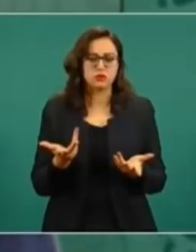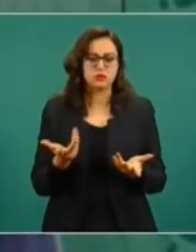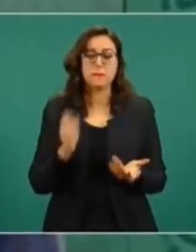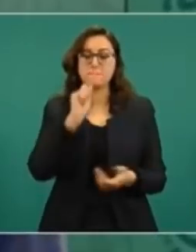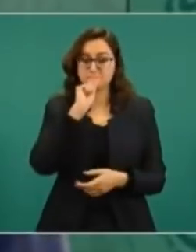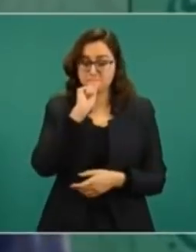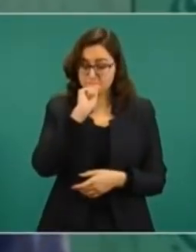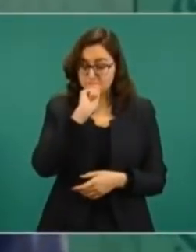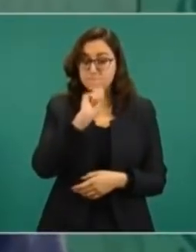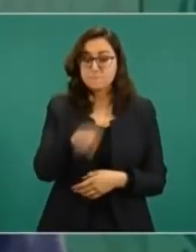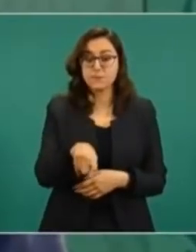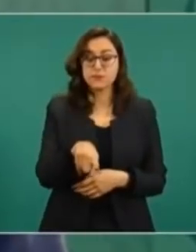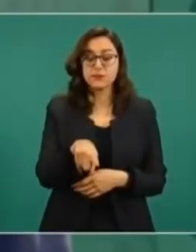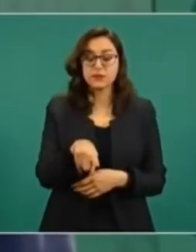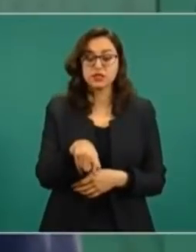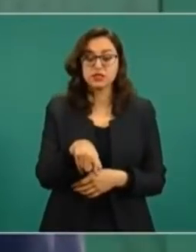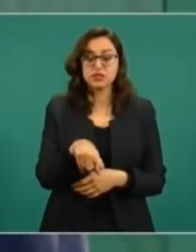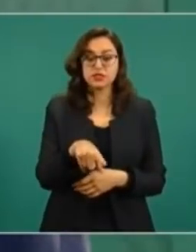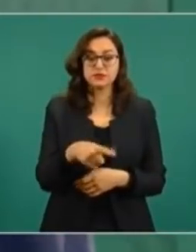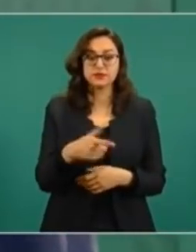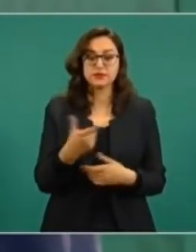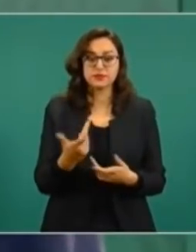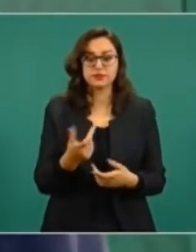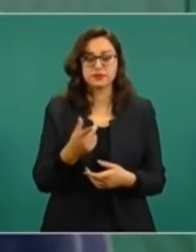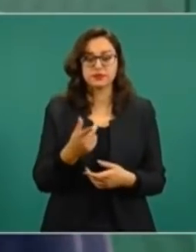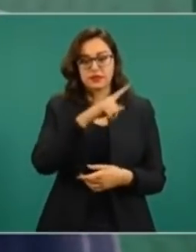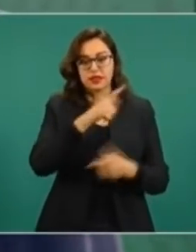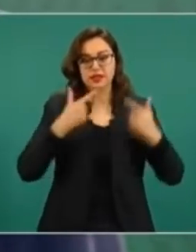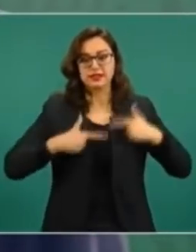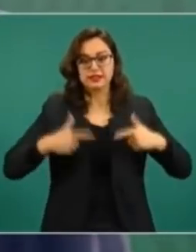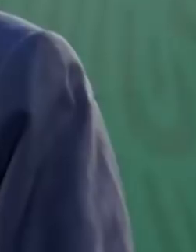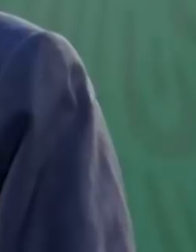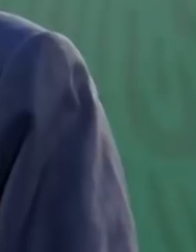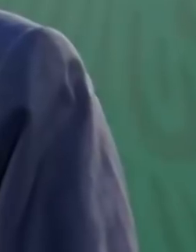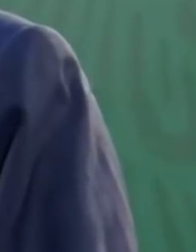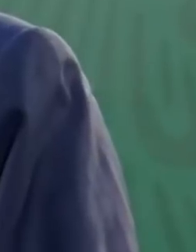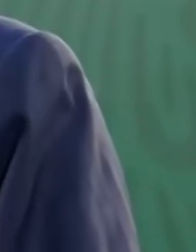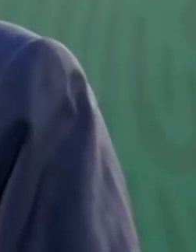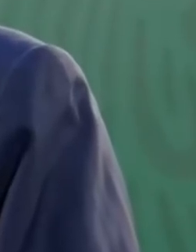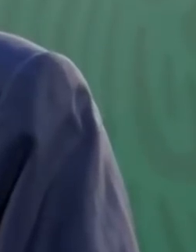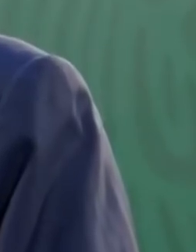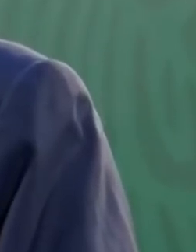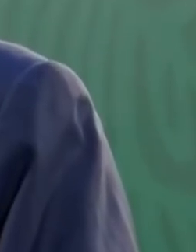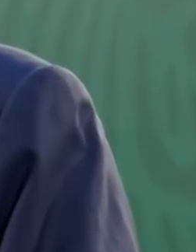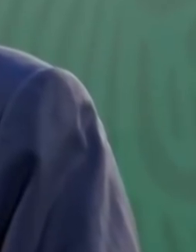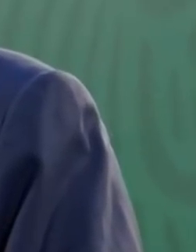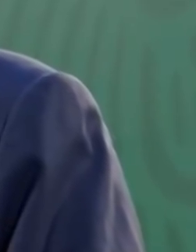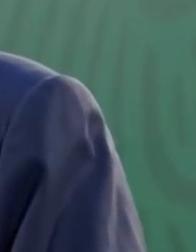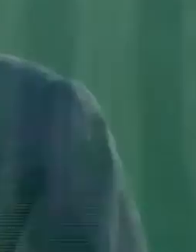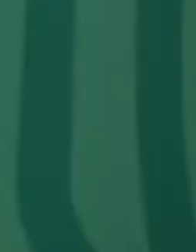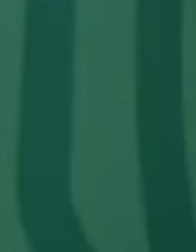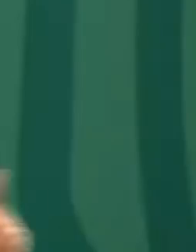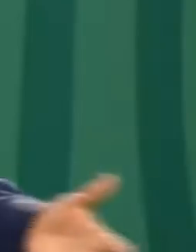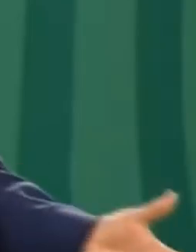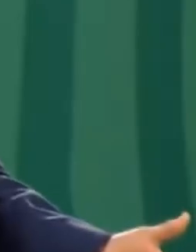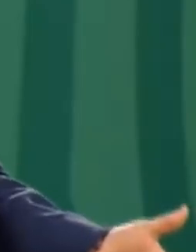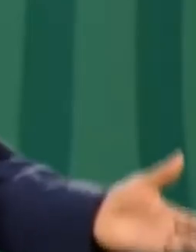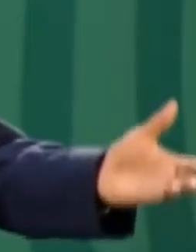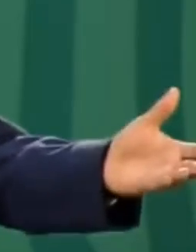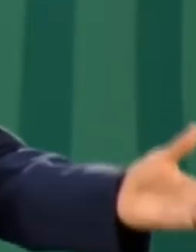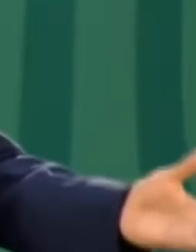la entrada de agentes extranjeros sin ningún control.